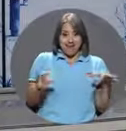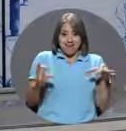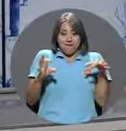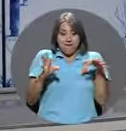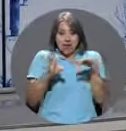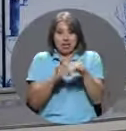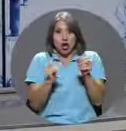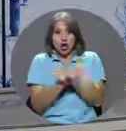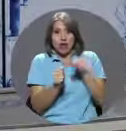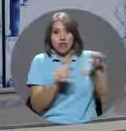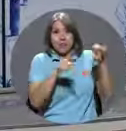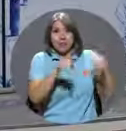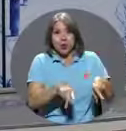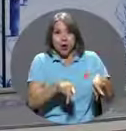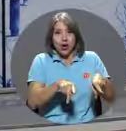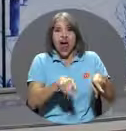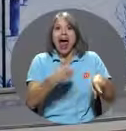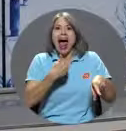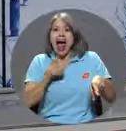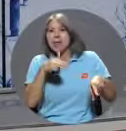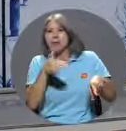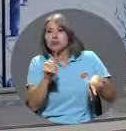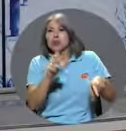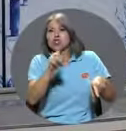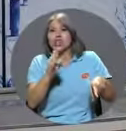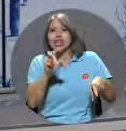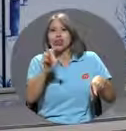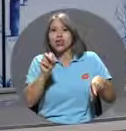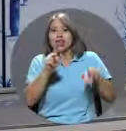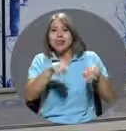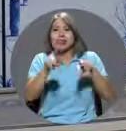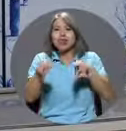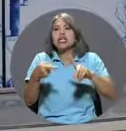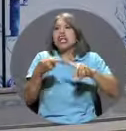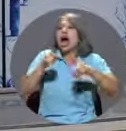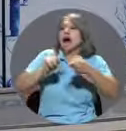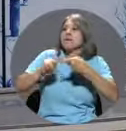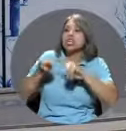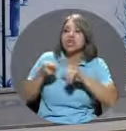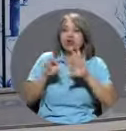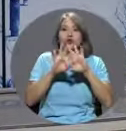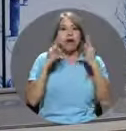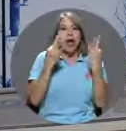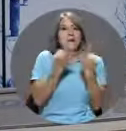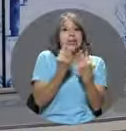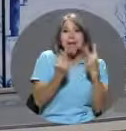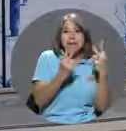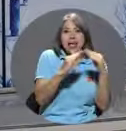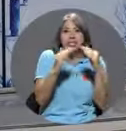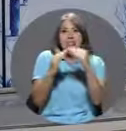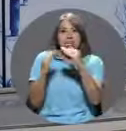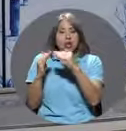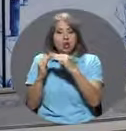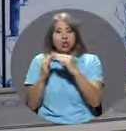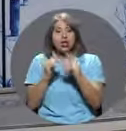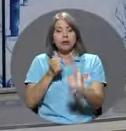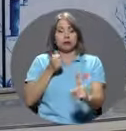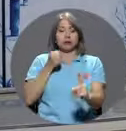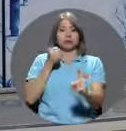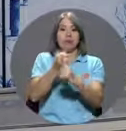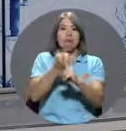amigos, familiares, vecinos, etcétera, que están siendo impactados directamente por el suicidio de esta